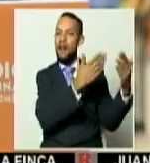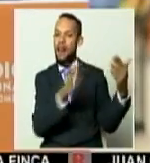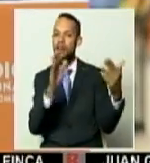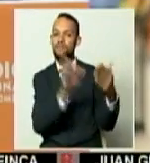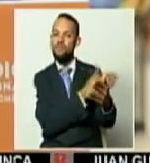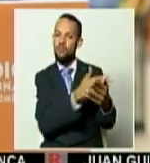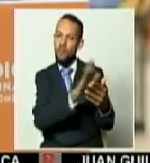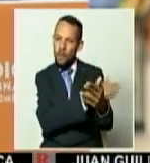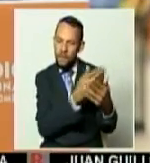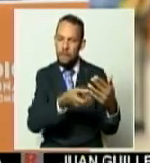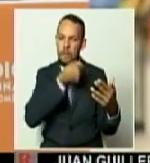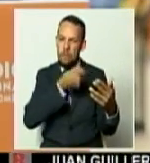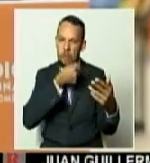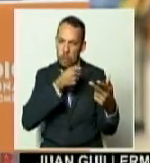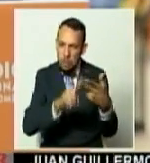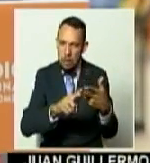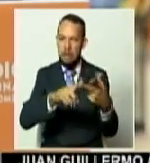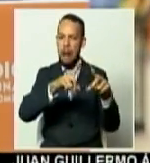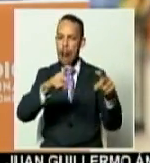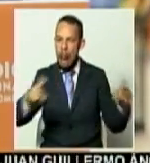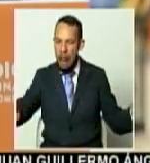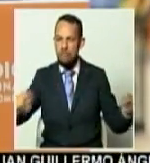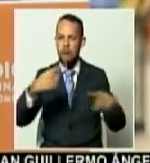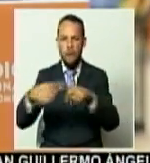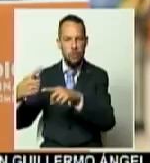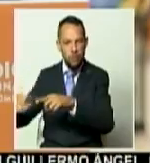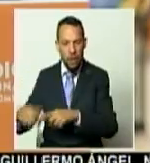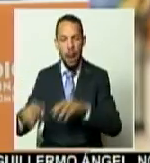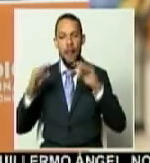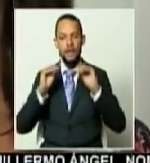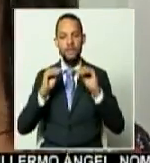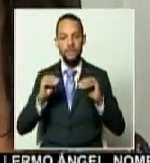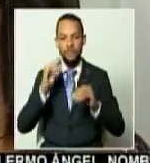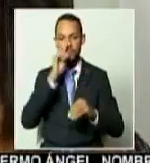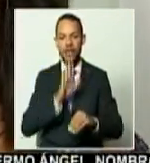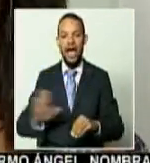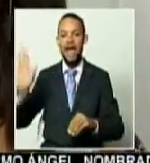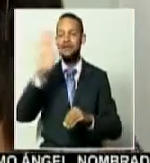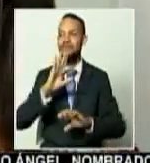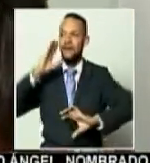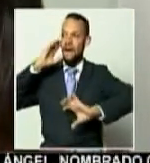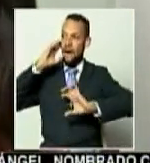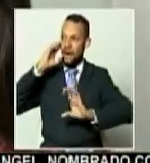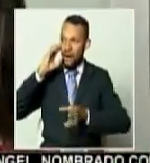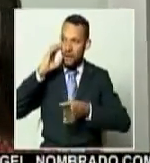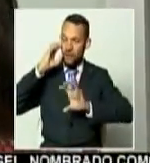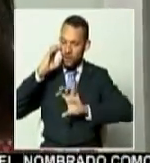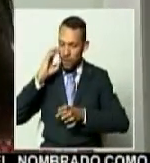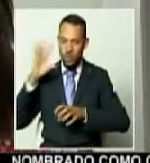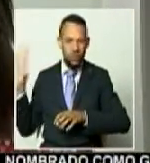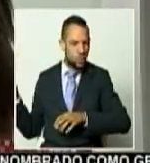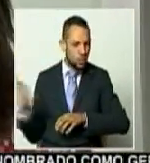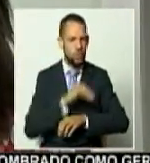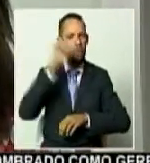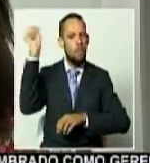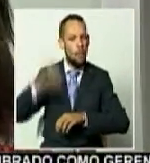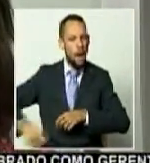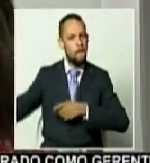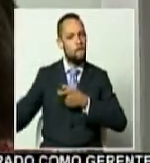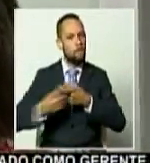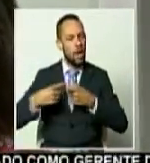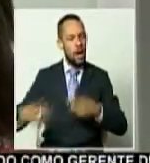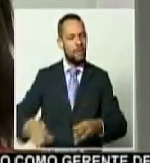variada entre informativos, noticias y música. Radio Nacional de Colombia es ese medio que tenemos todos los colombianos para podernos enterar